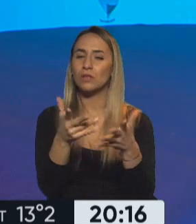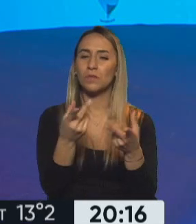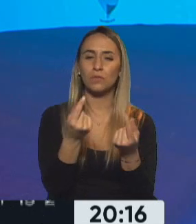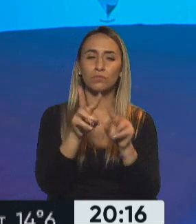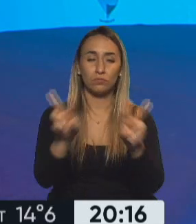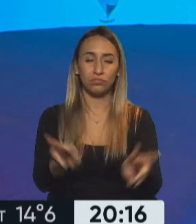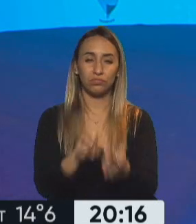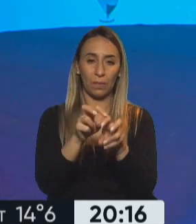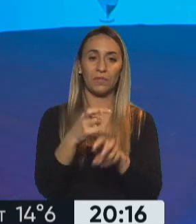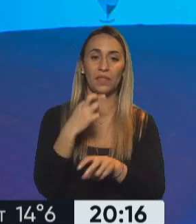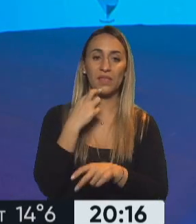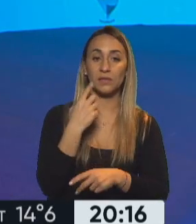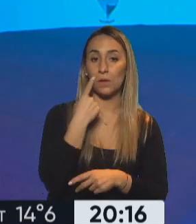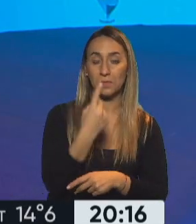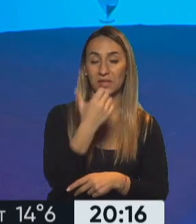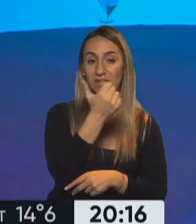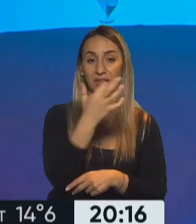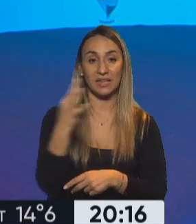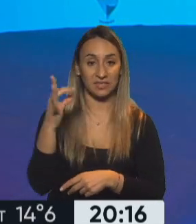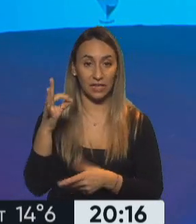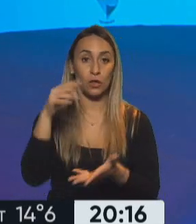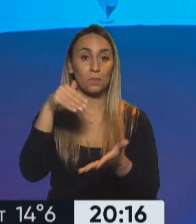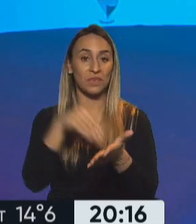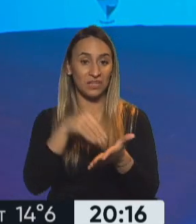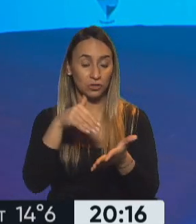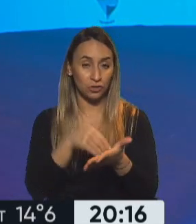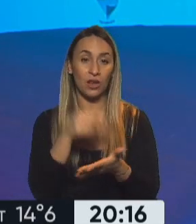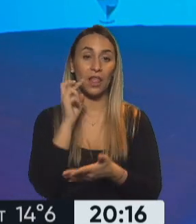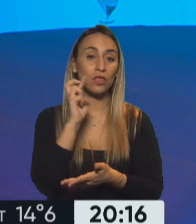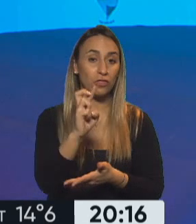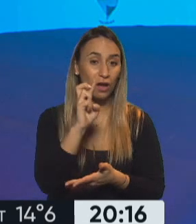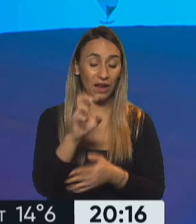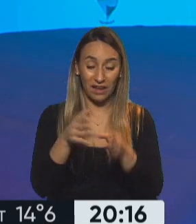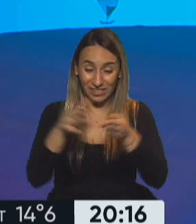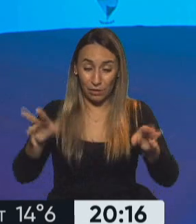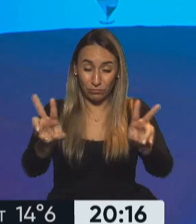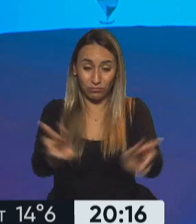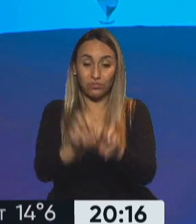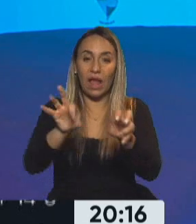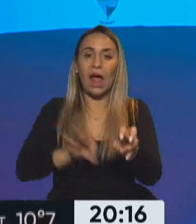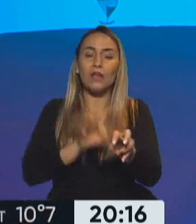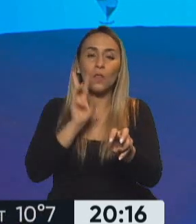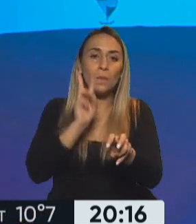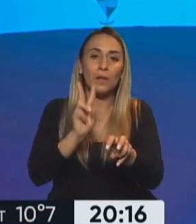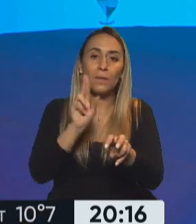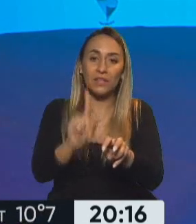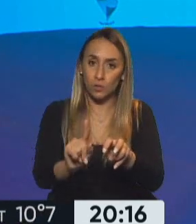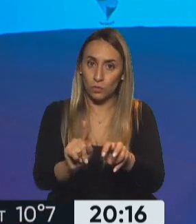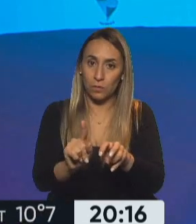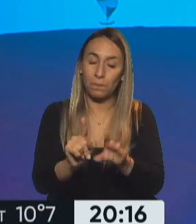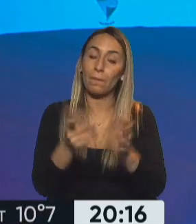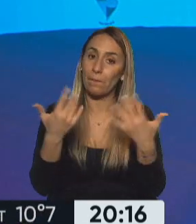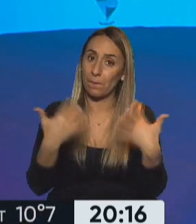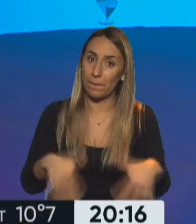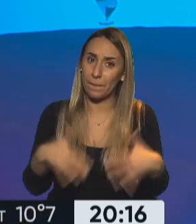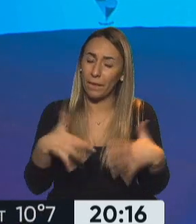de 19.600 millones para el año 2021, un poco menos, pero ahí estamos, es una cifra que